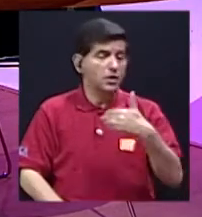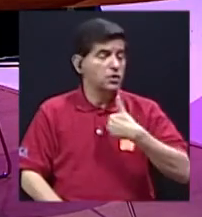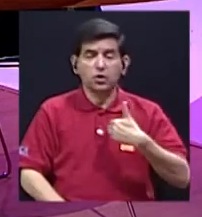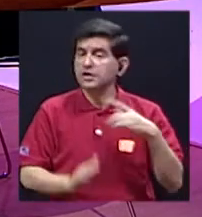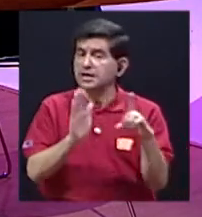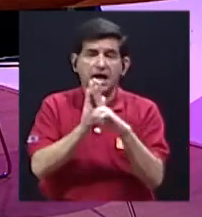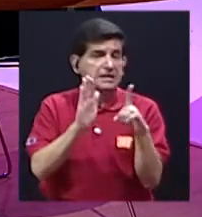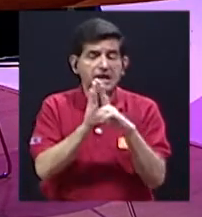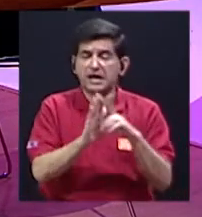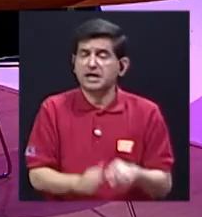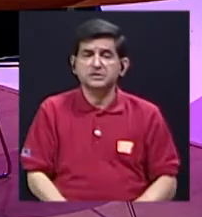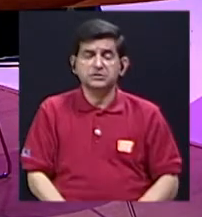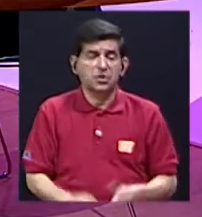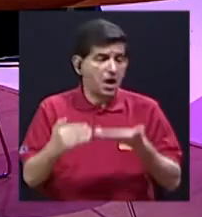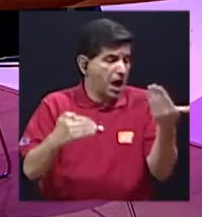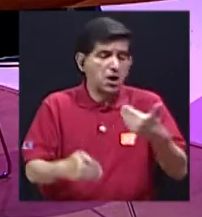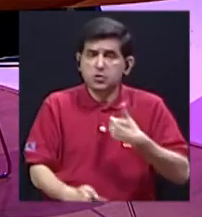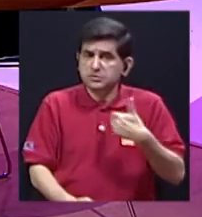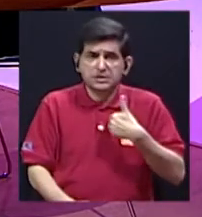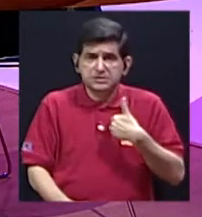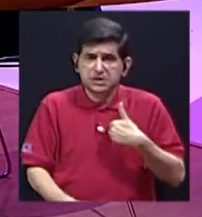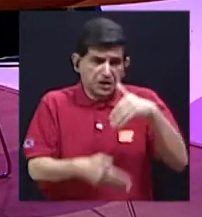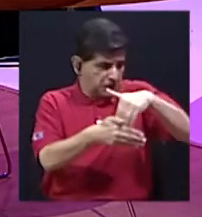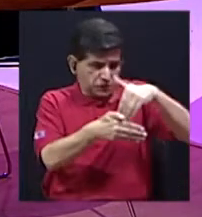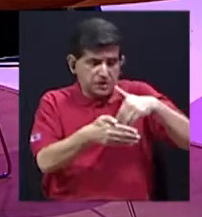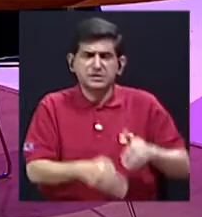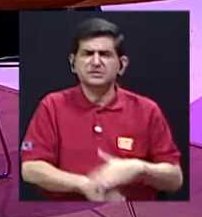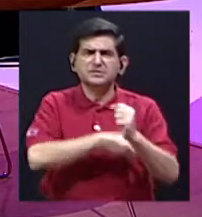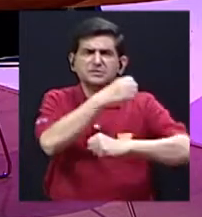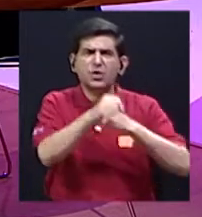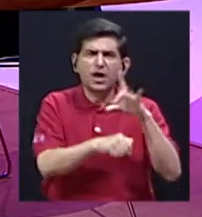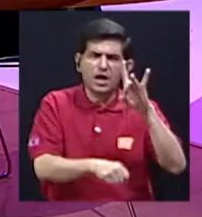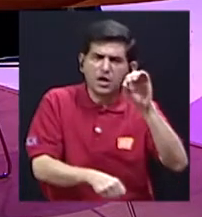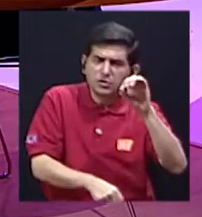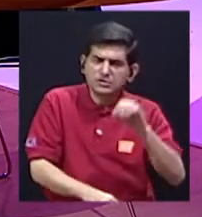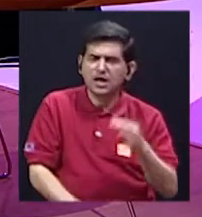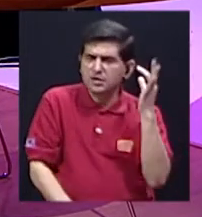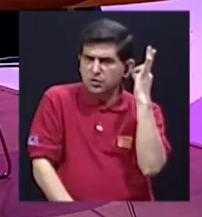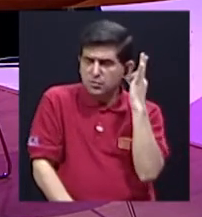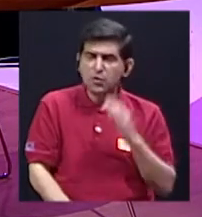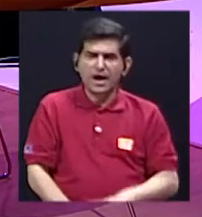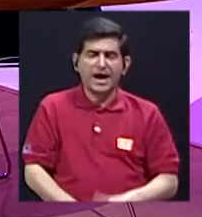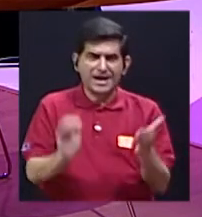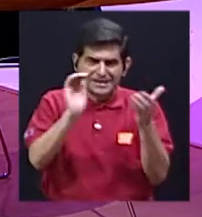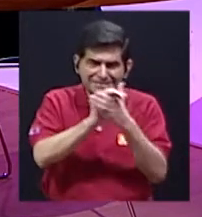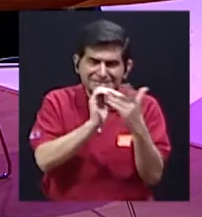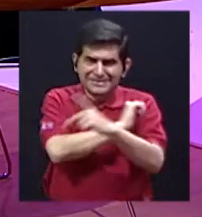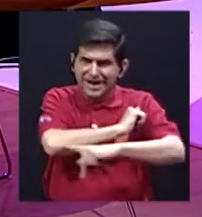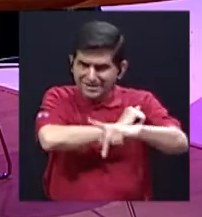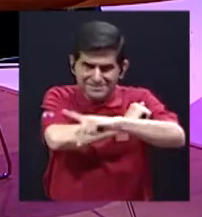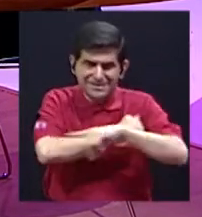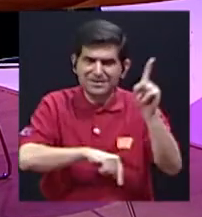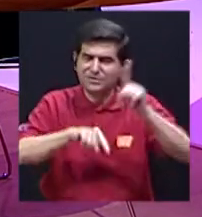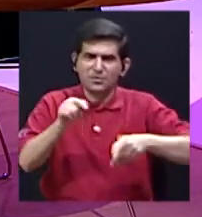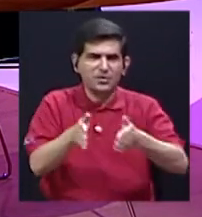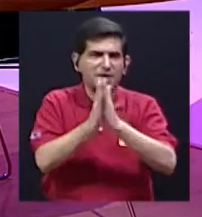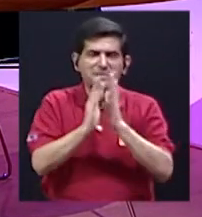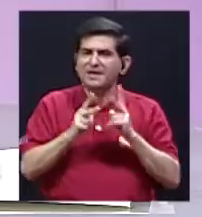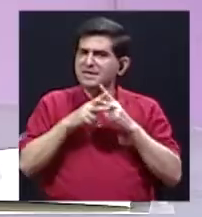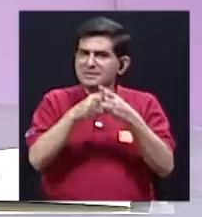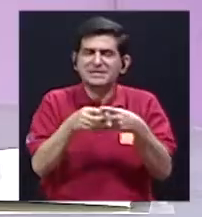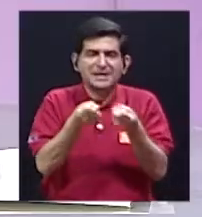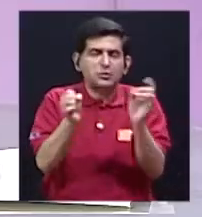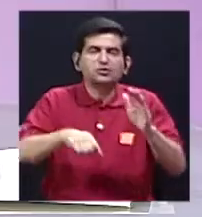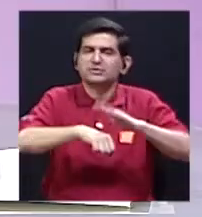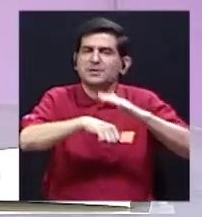tenían derecho a tener patrimonio recordemos que hasta los años 80 las mujeres casadas en este país no podían solicitar un préstamo sin